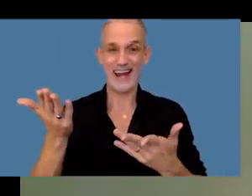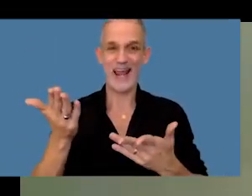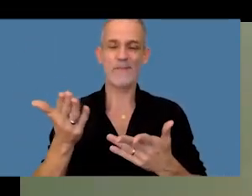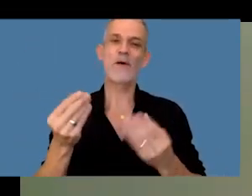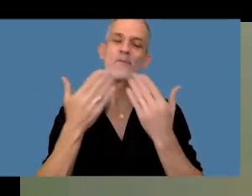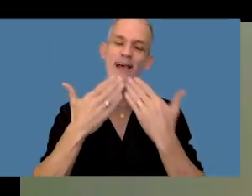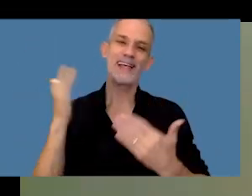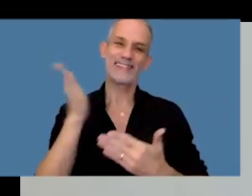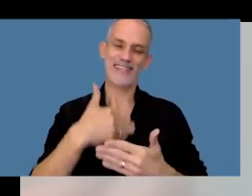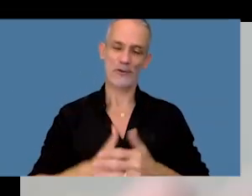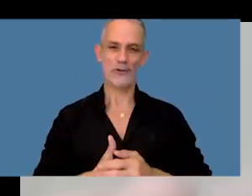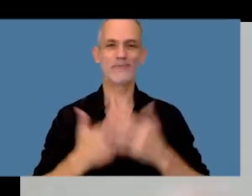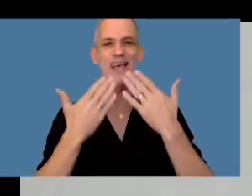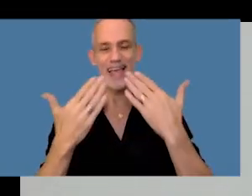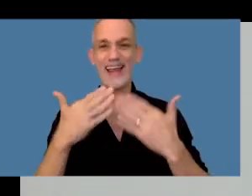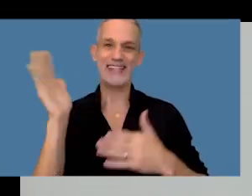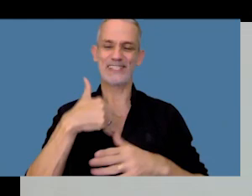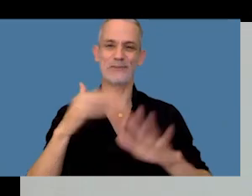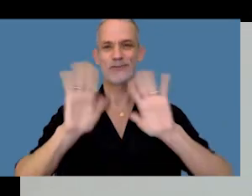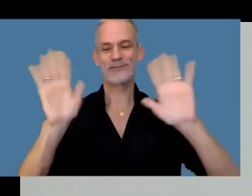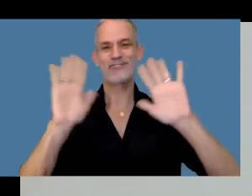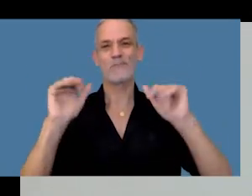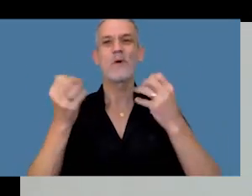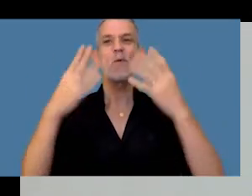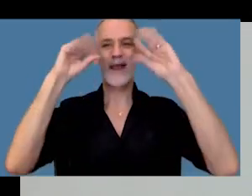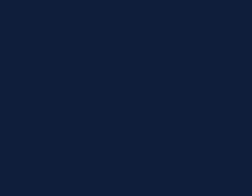a todos. Gracias Muchas a gracias todos. a todos. Buenas